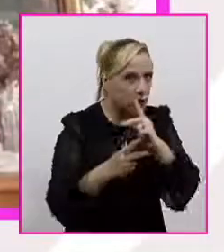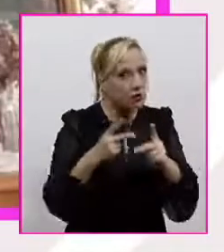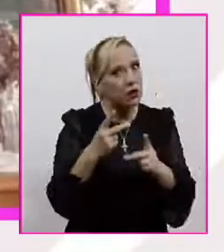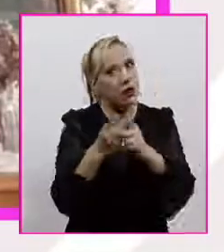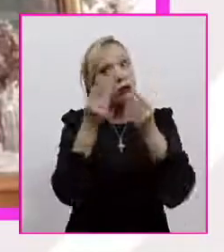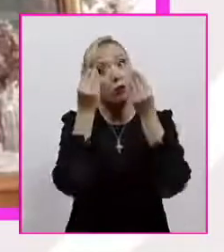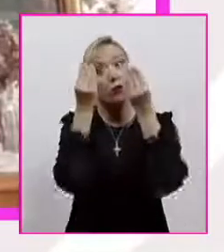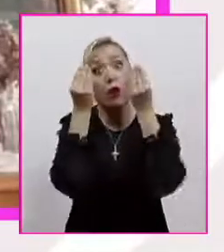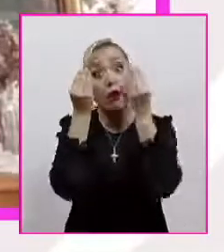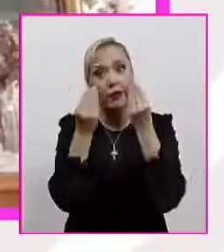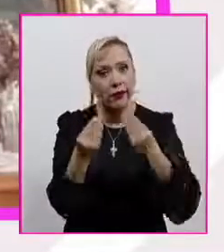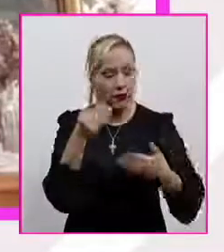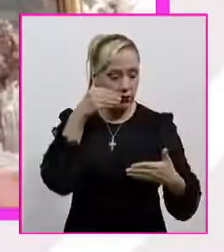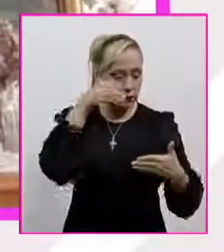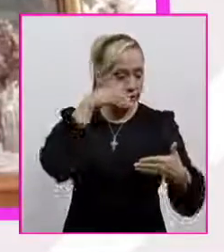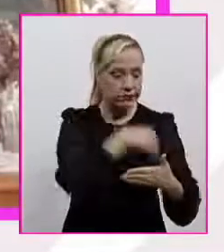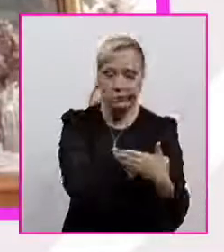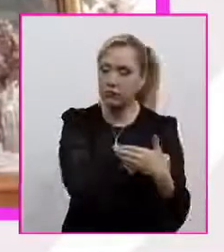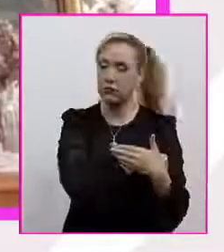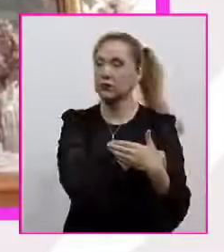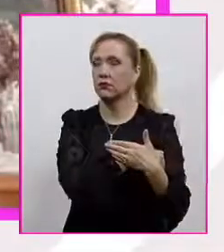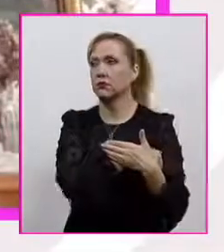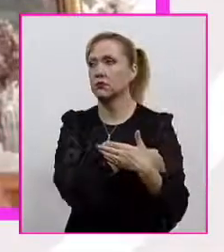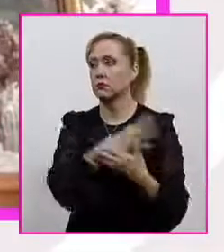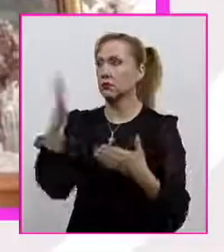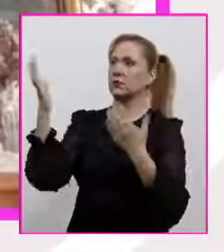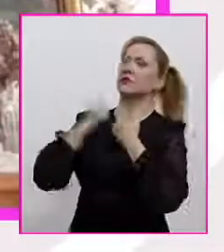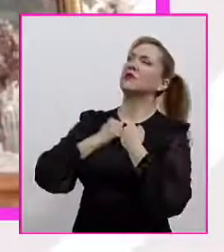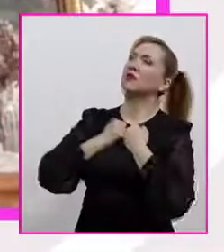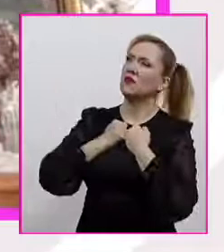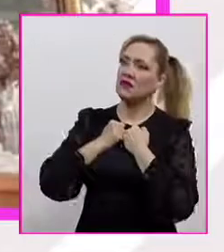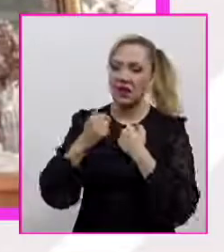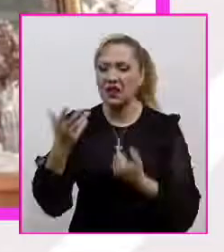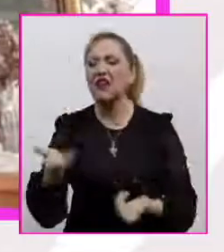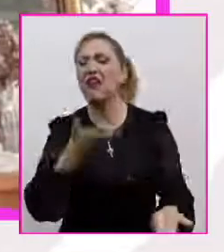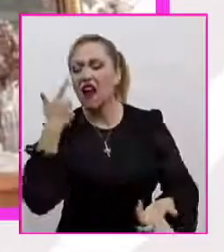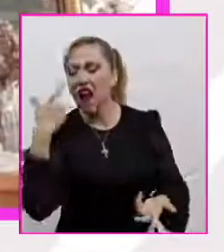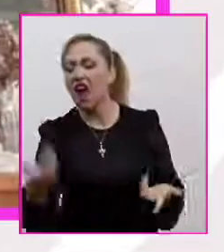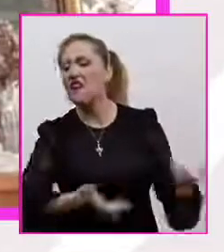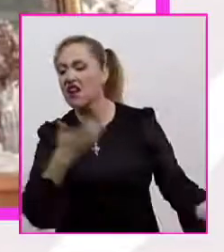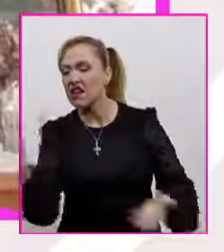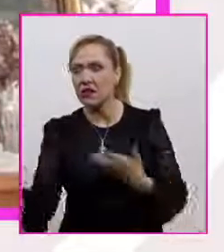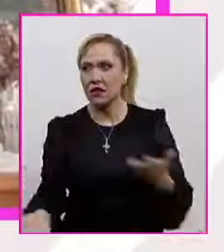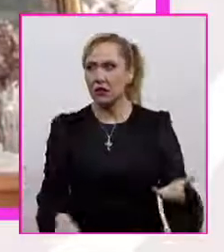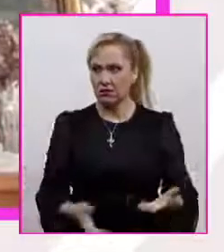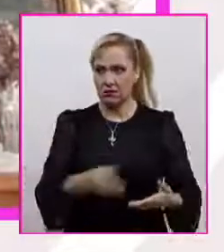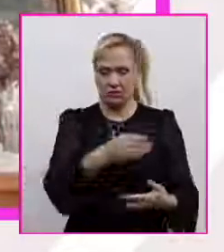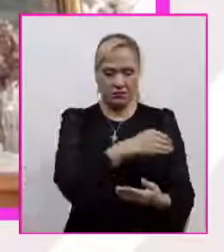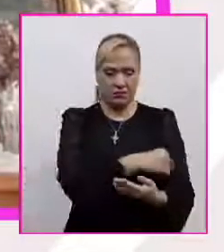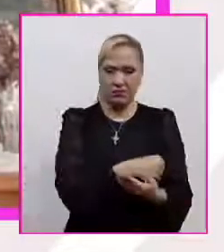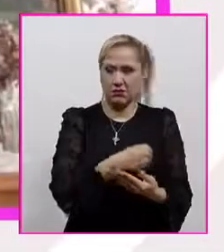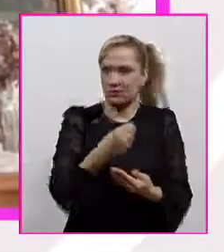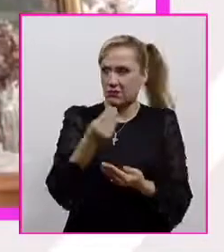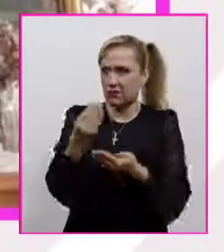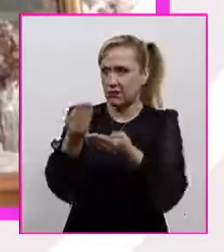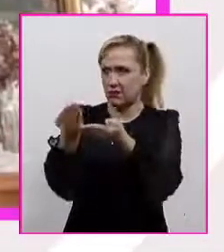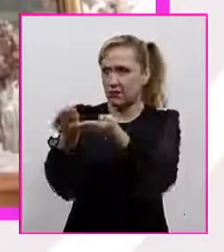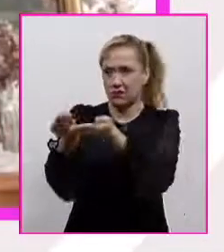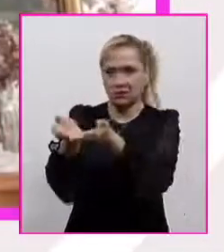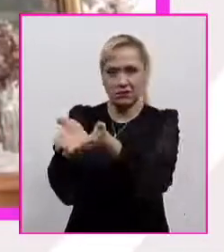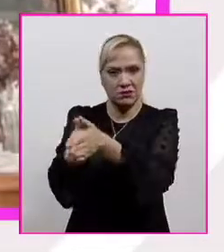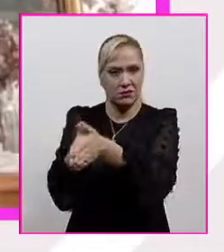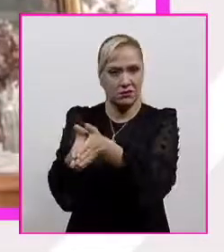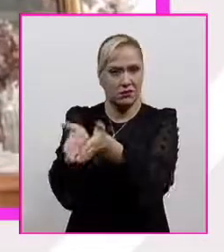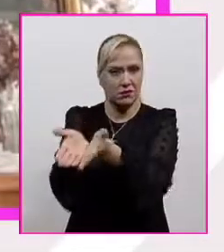veces las detienen y les cuestionan que de dónde vienen, que sus papeles y qué tal. Y justamente me parece que esto nos da